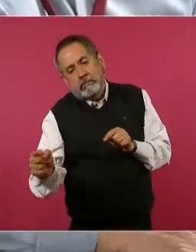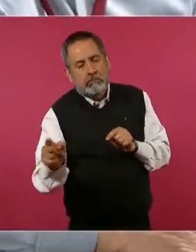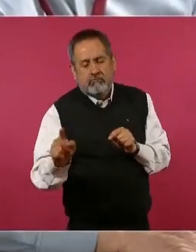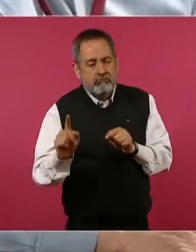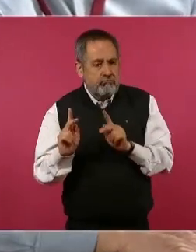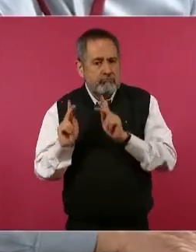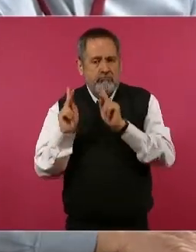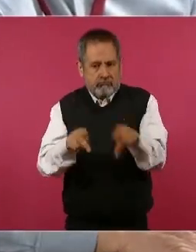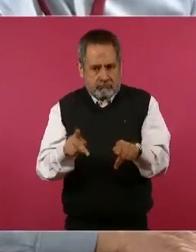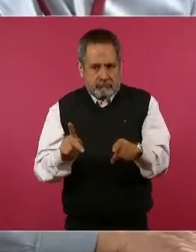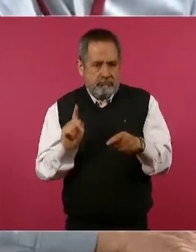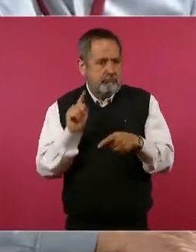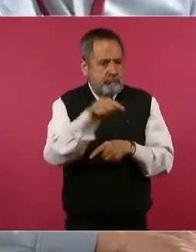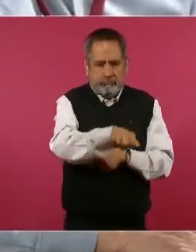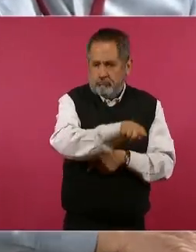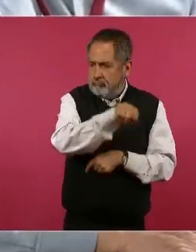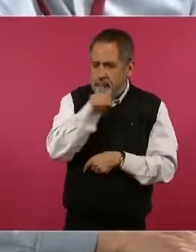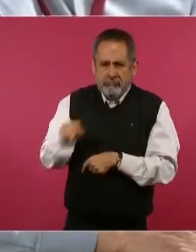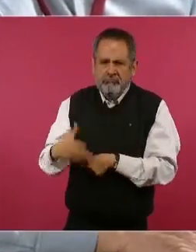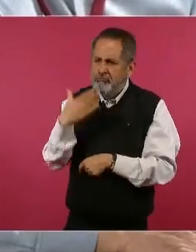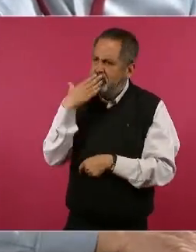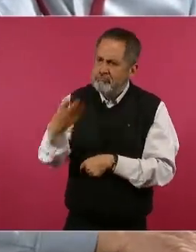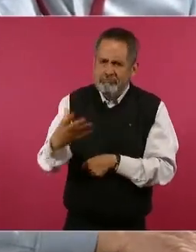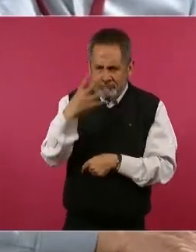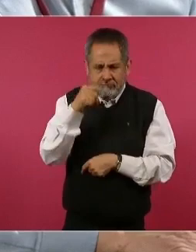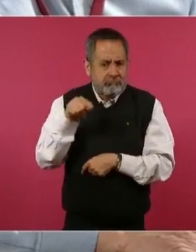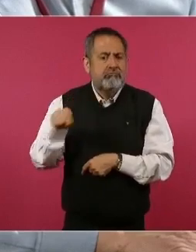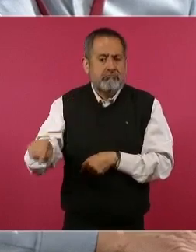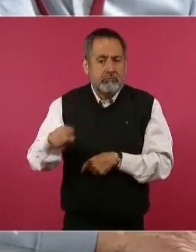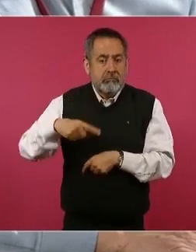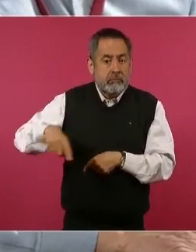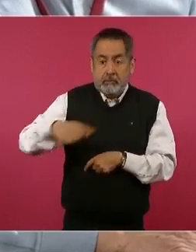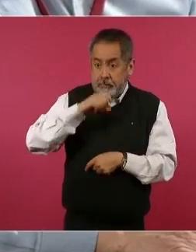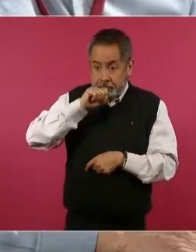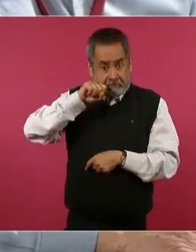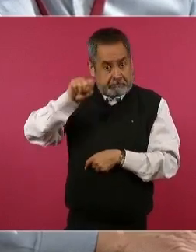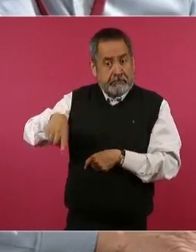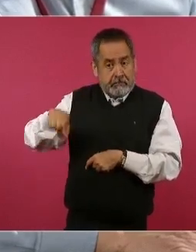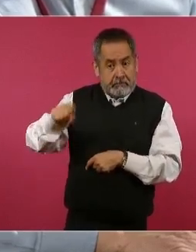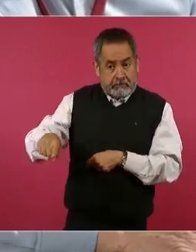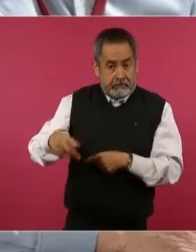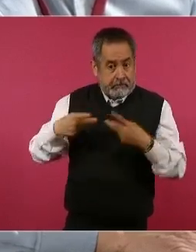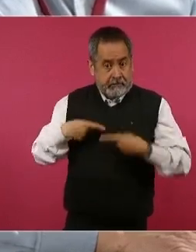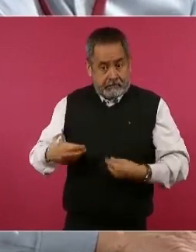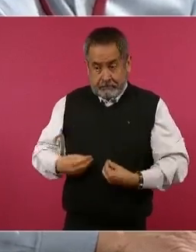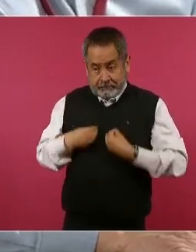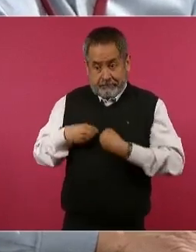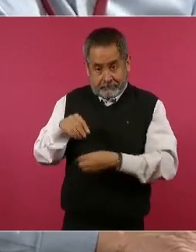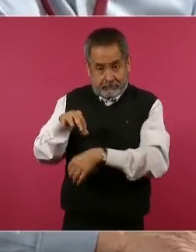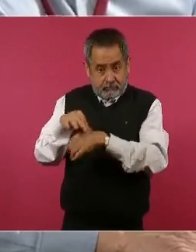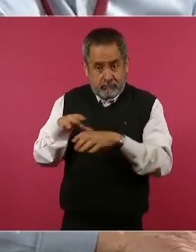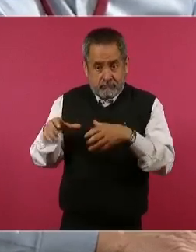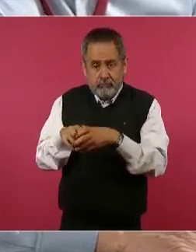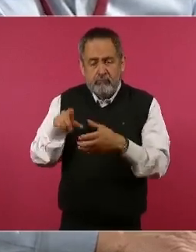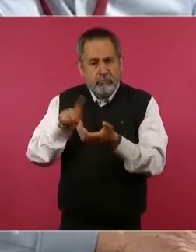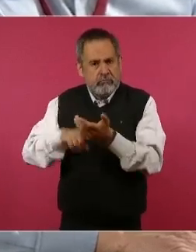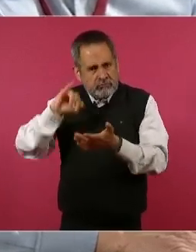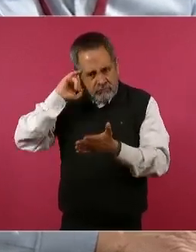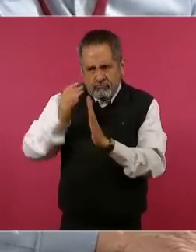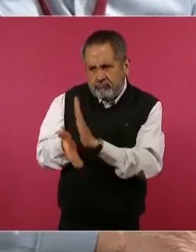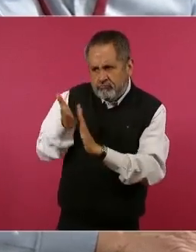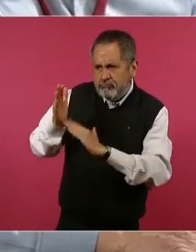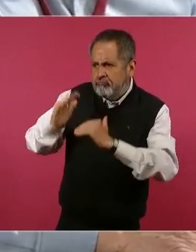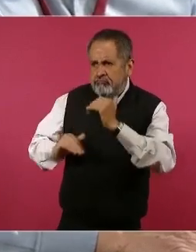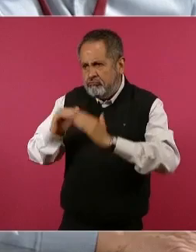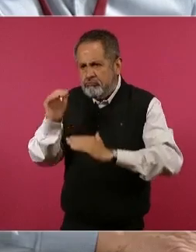obra realmente majestuosa que hicieron los mismos habitantes de este lugar, creo que son albañiles,